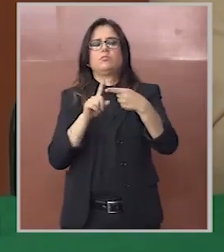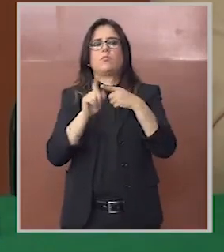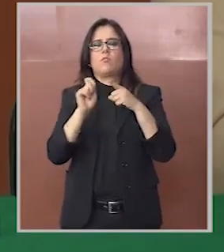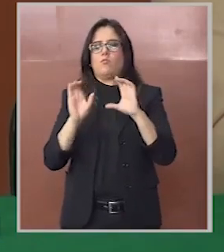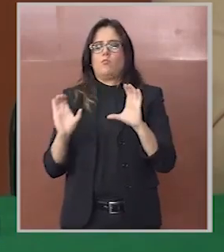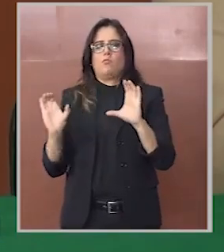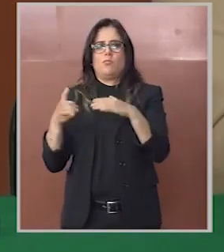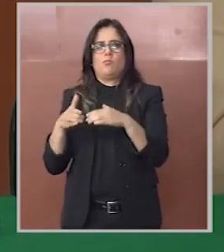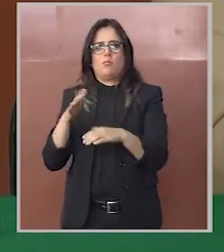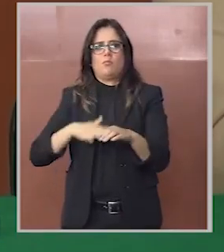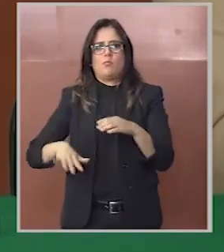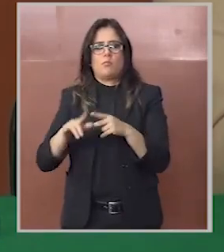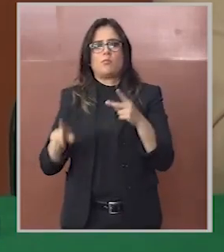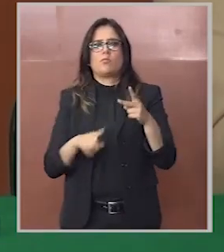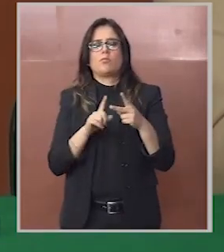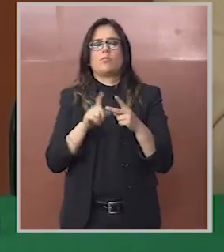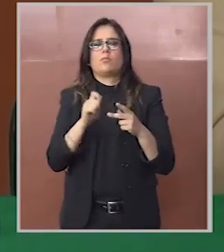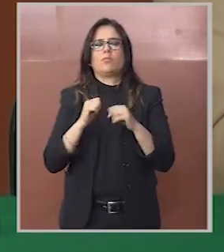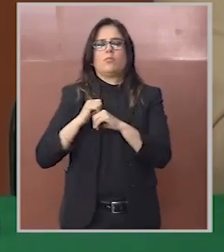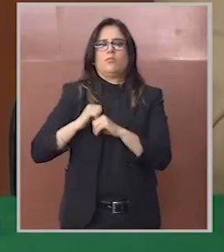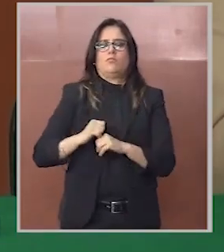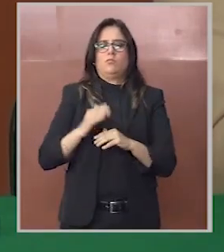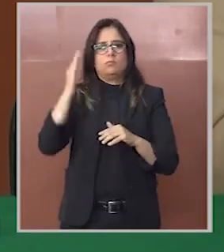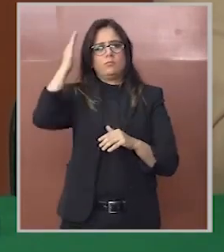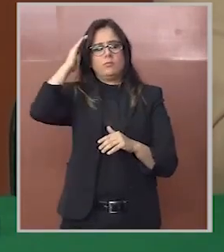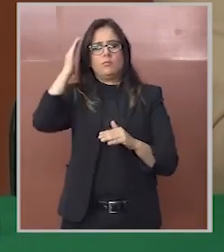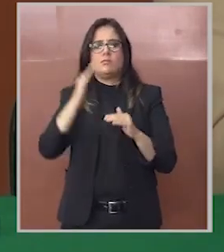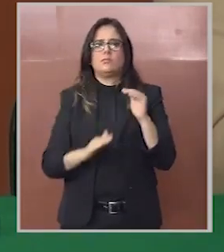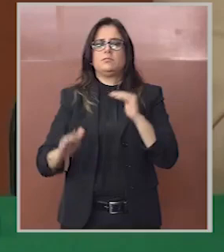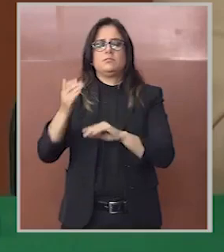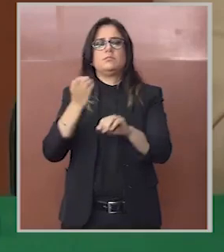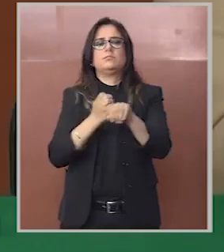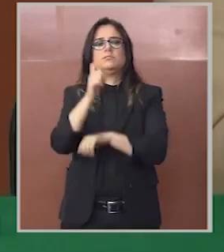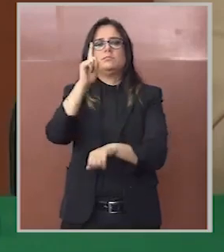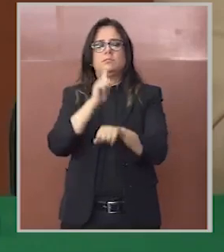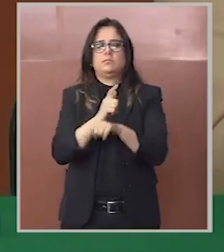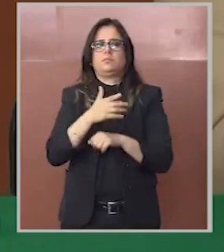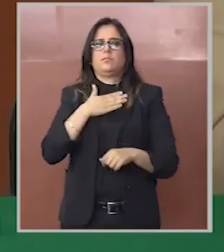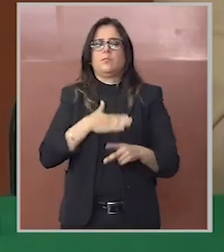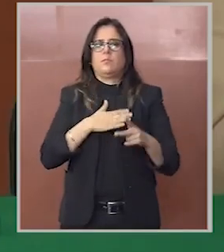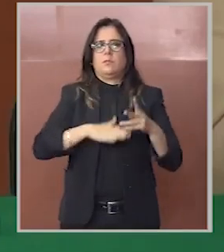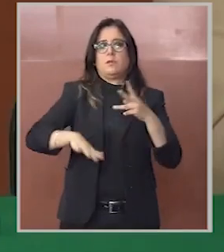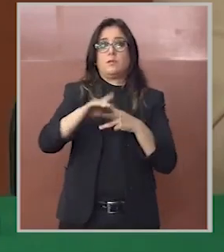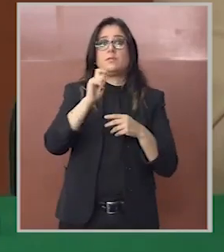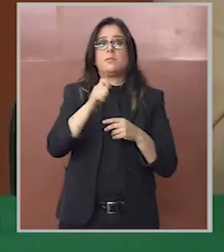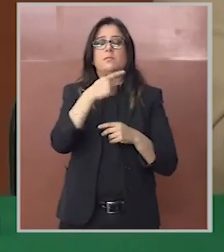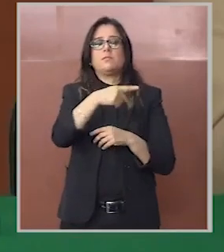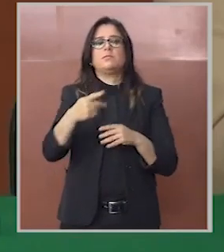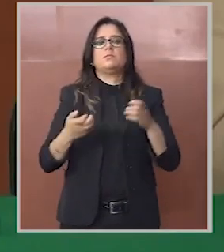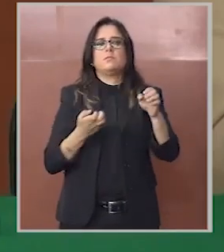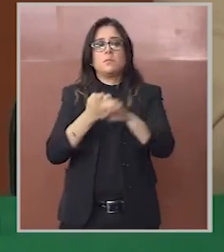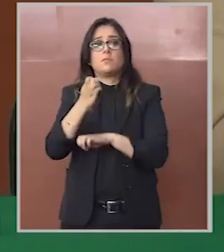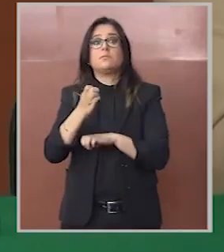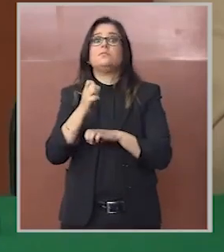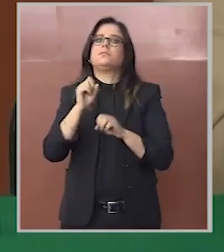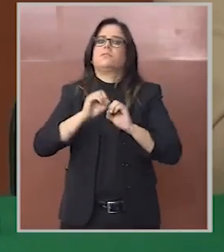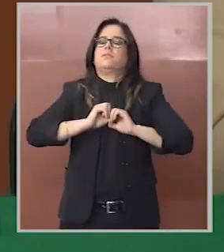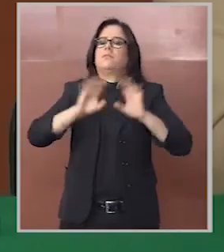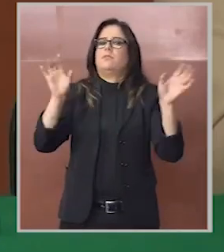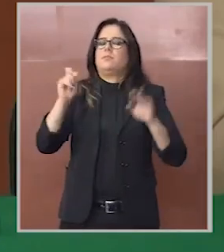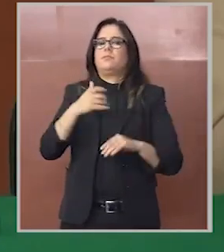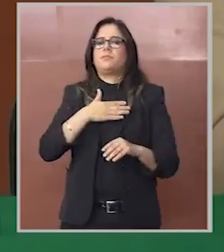justicia que da una autoridad municipal la justicia Estatal que depende de los poderes judiciales del estado y obviamente pues la